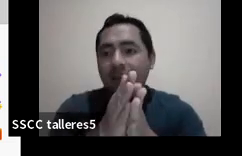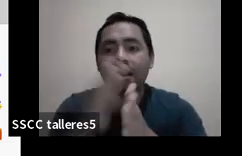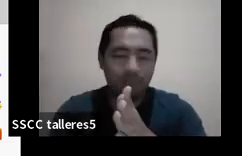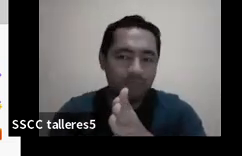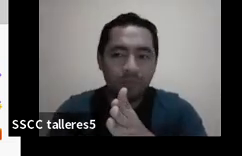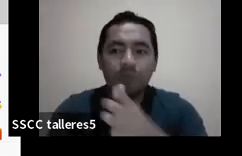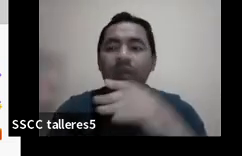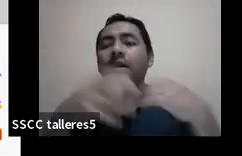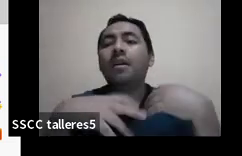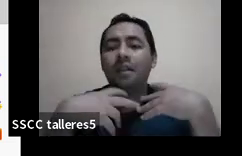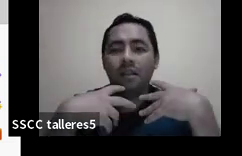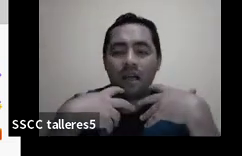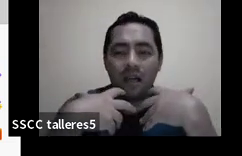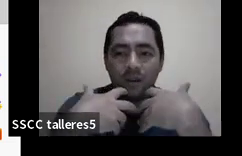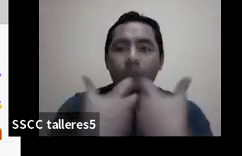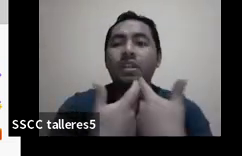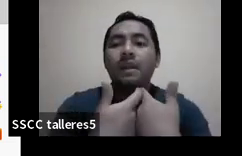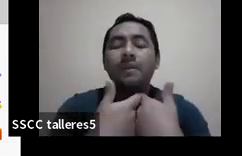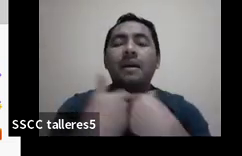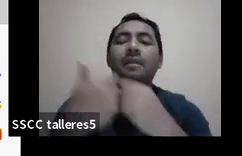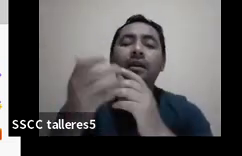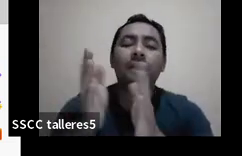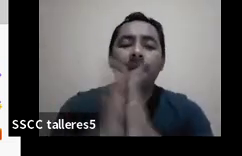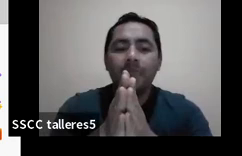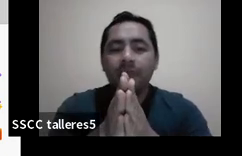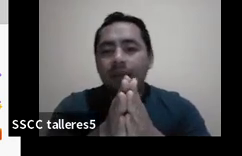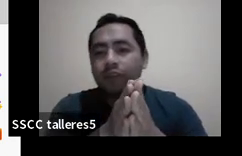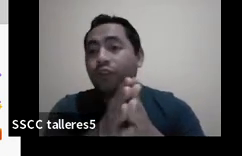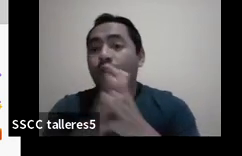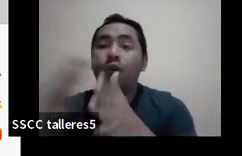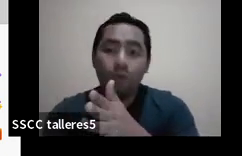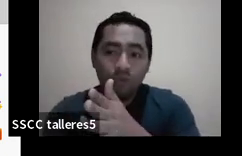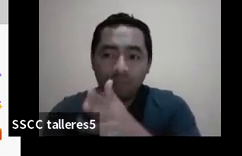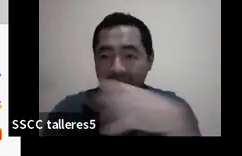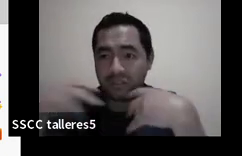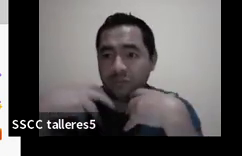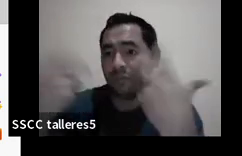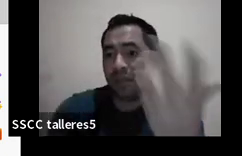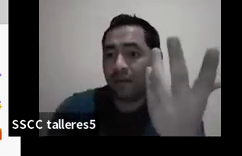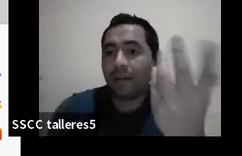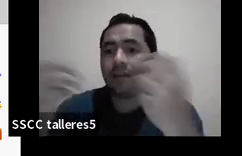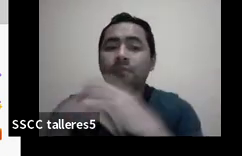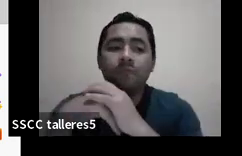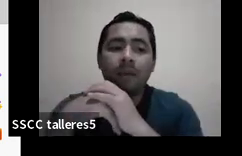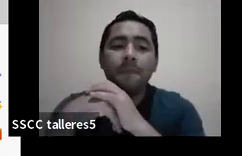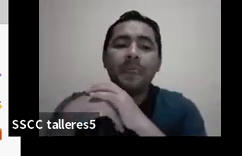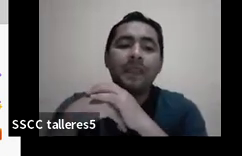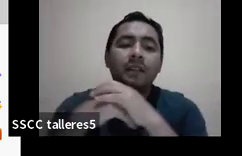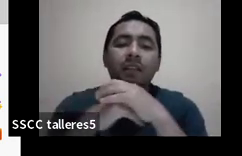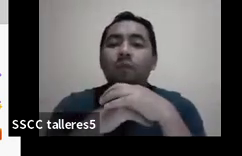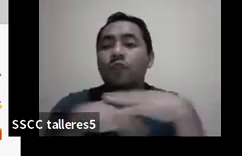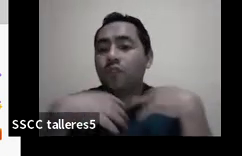los marca de por vida a no saber hablar. Sordos postlocutivos que sí pueden hablar,